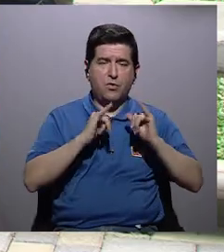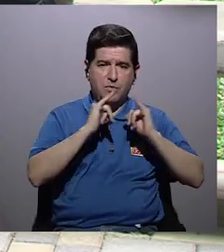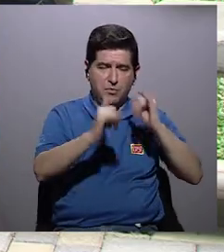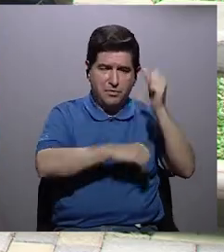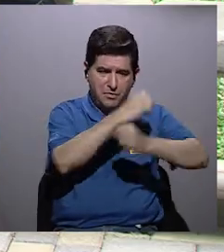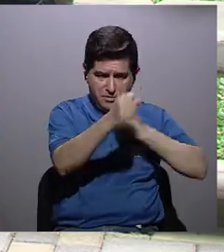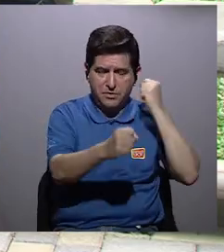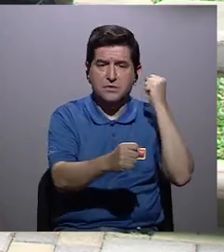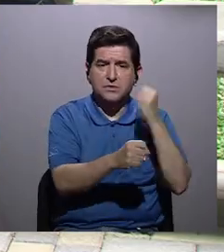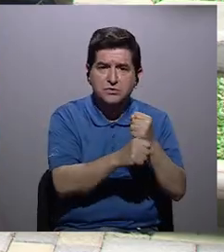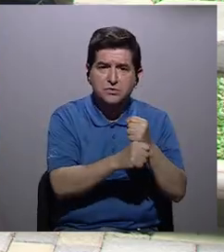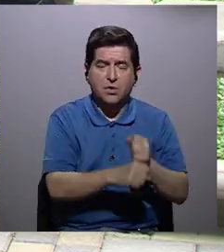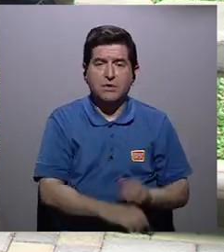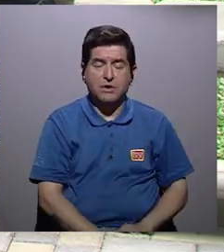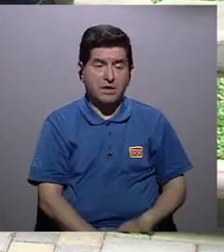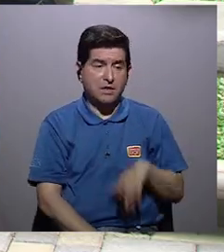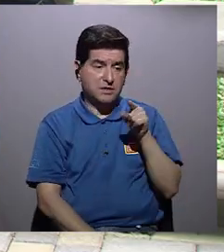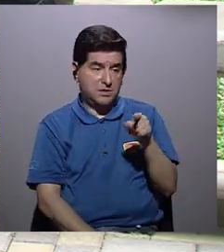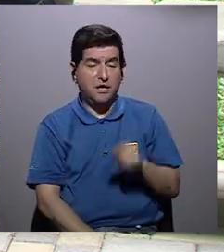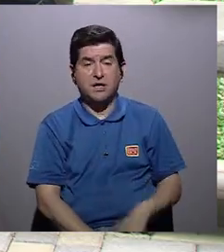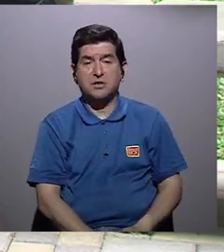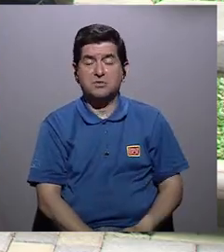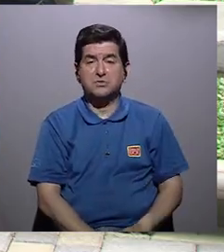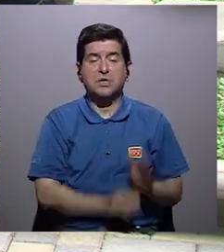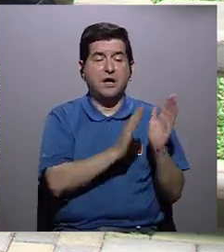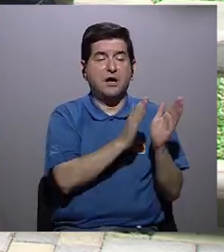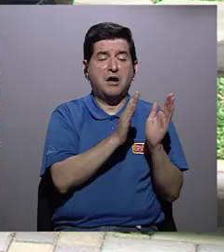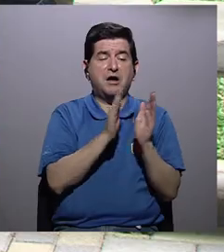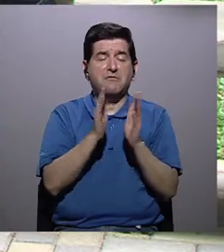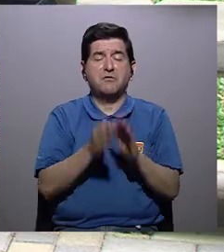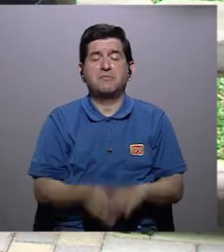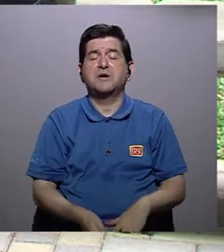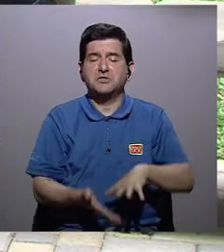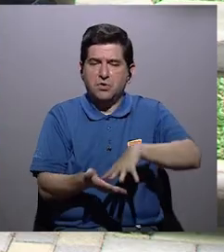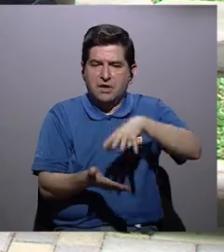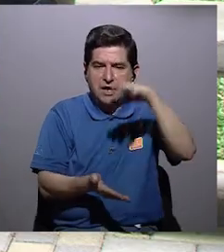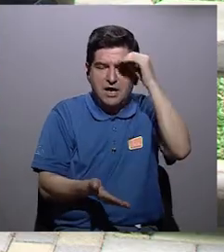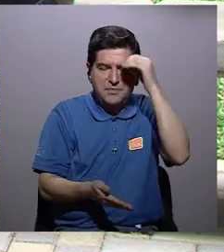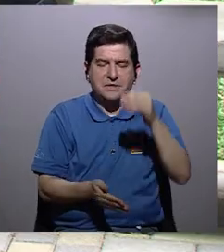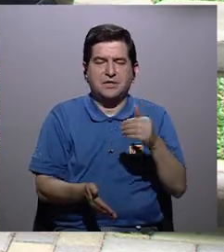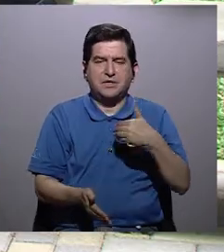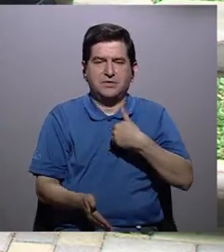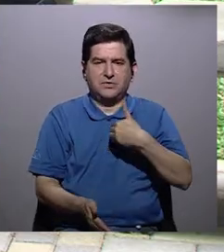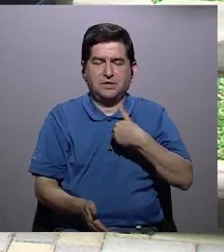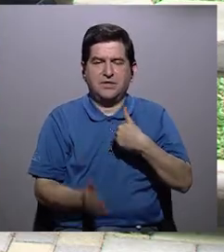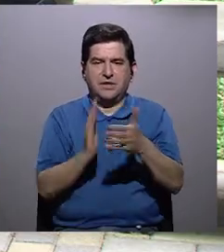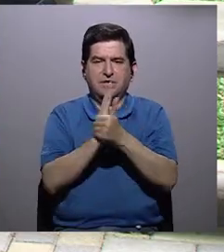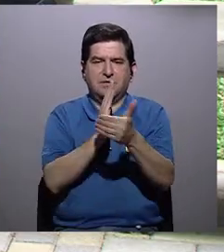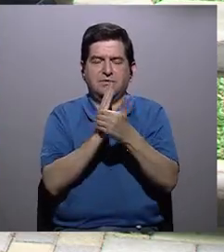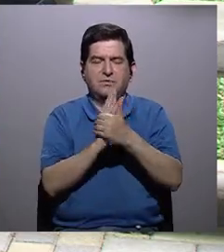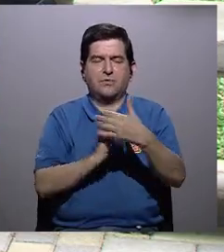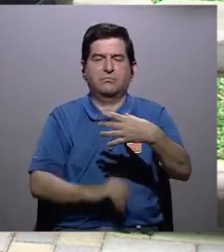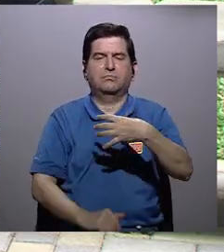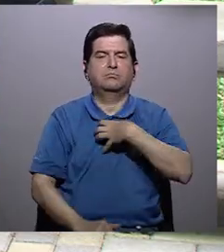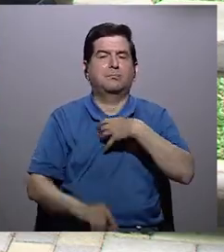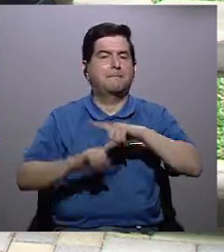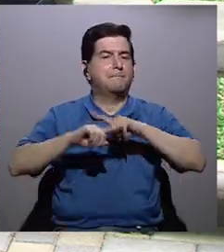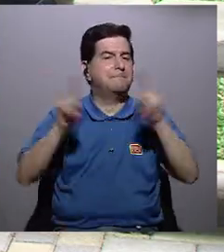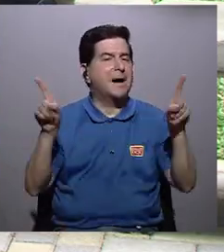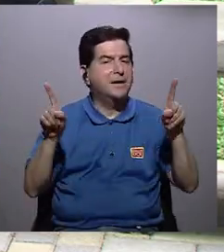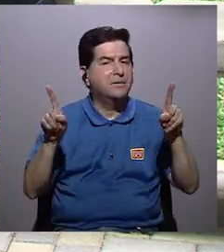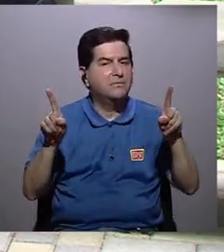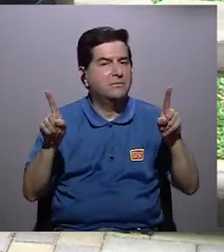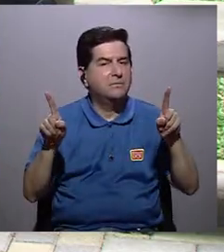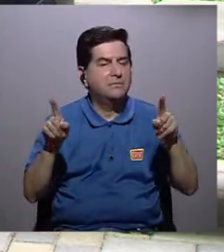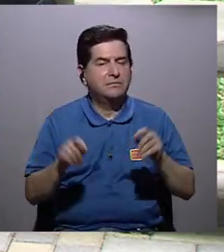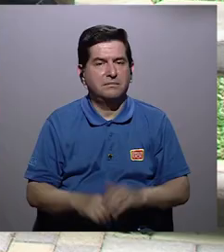edad, se forma en el uso de la internet, desarrolla sus propias habilidades, pero esto